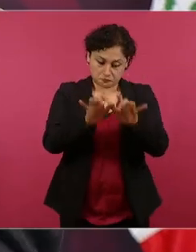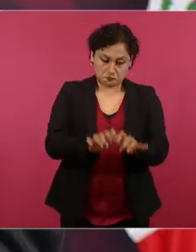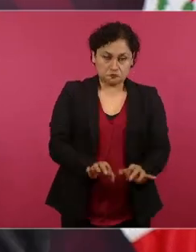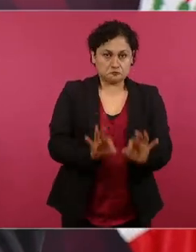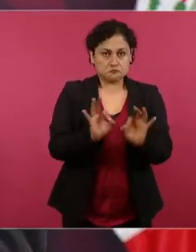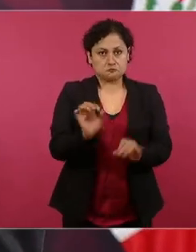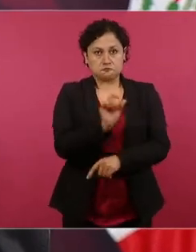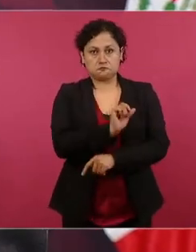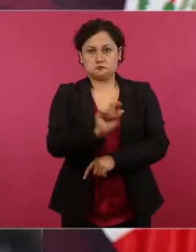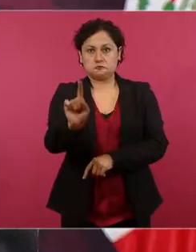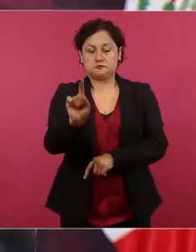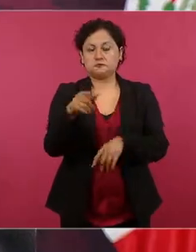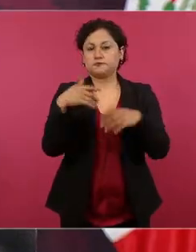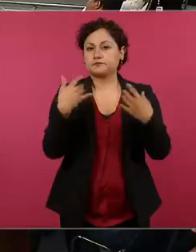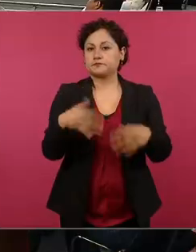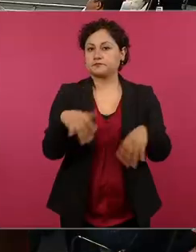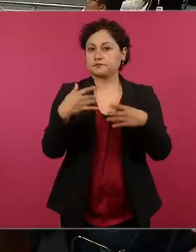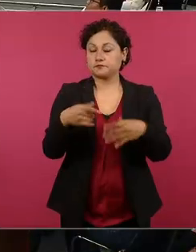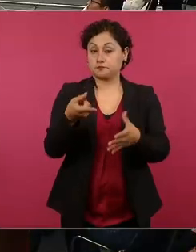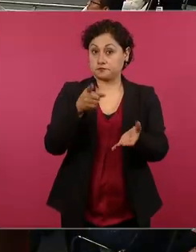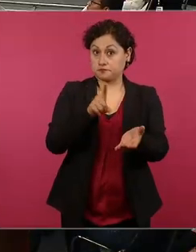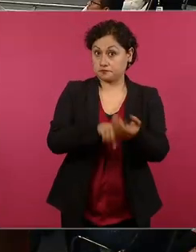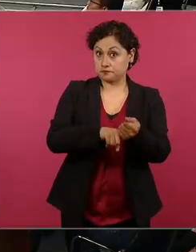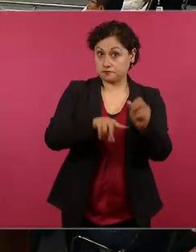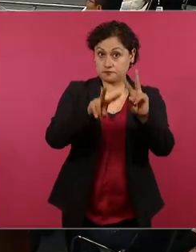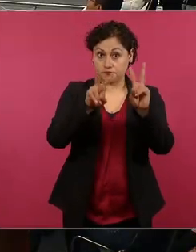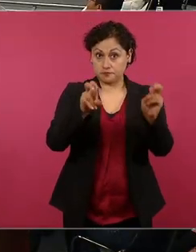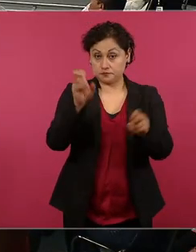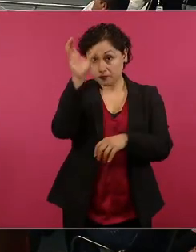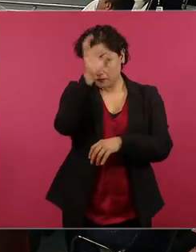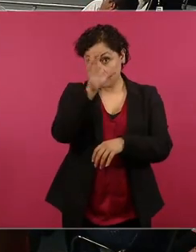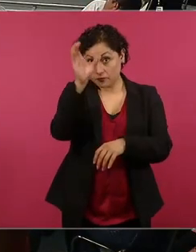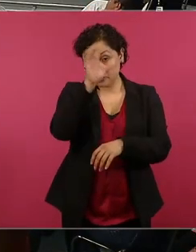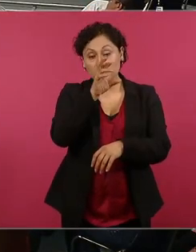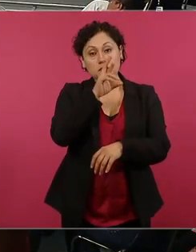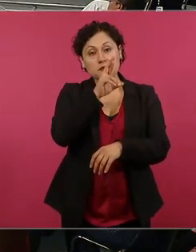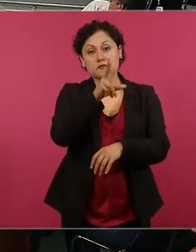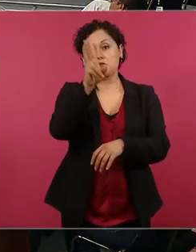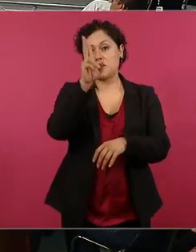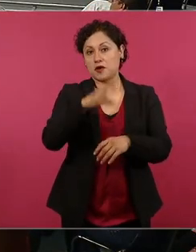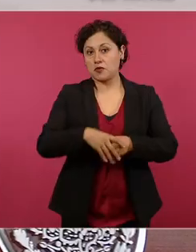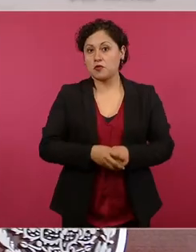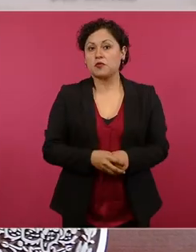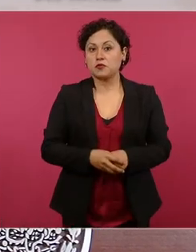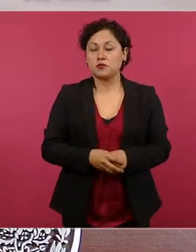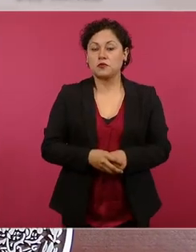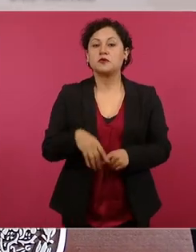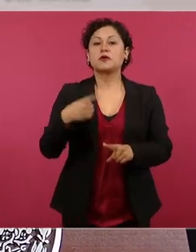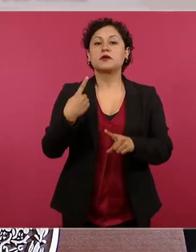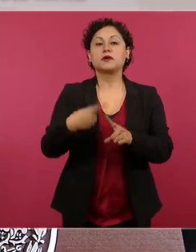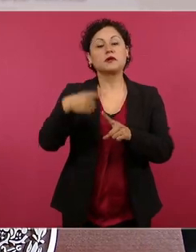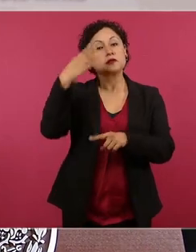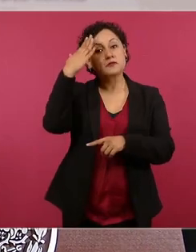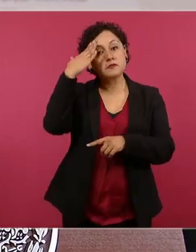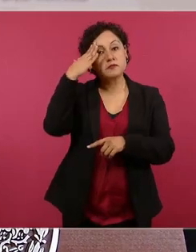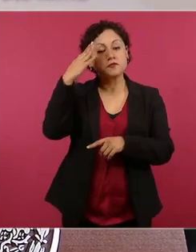bueno, la sección cultural era la mejor, sí, la dirigía Monsiváis,